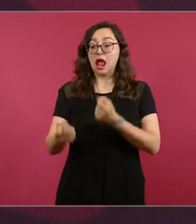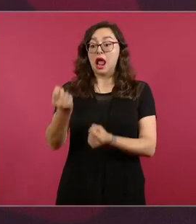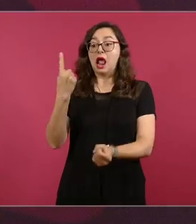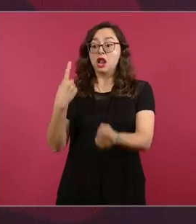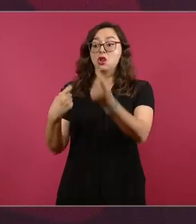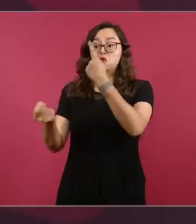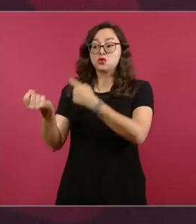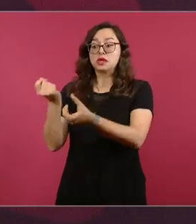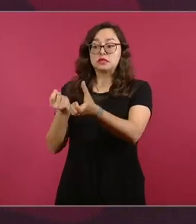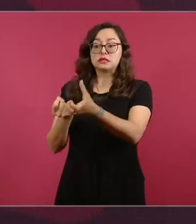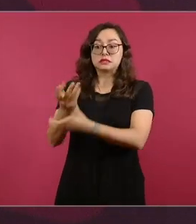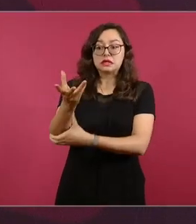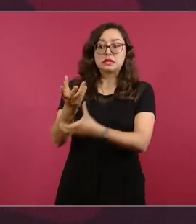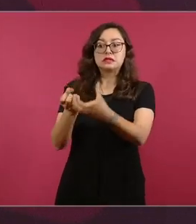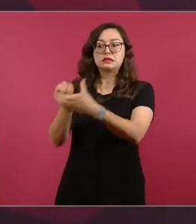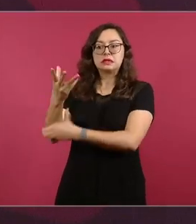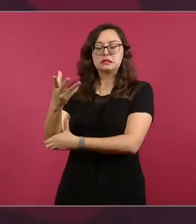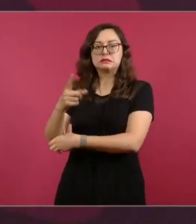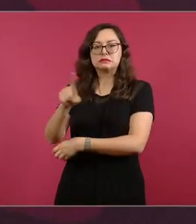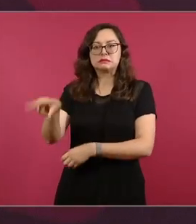de que habían participado.